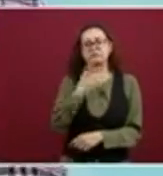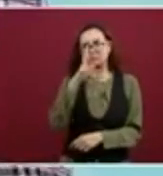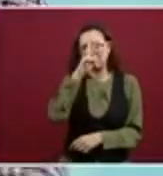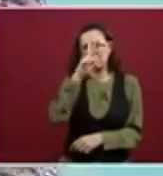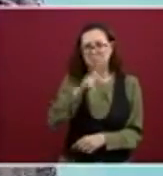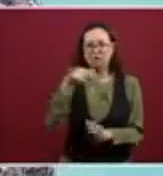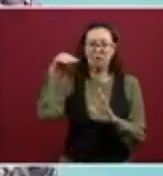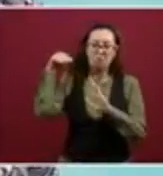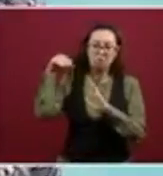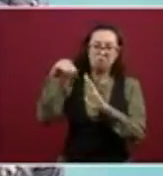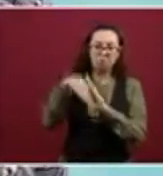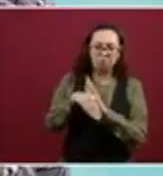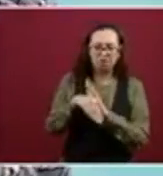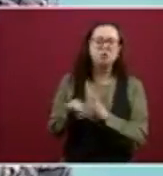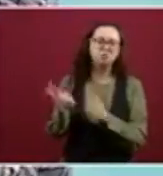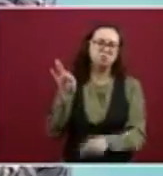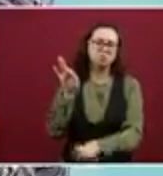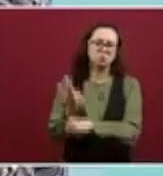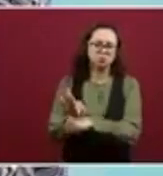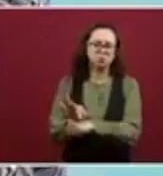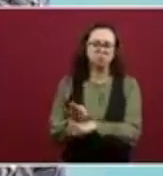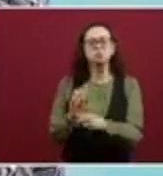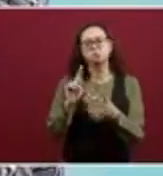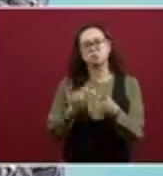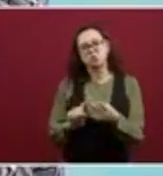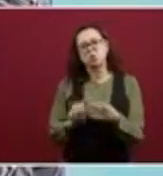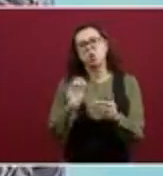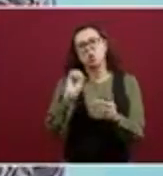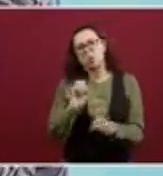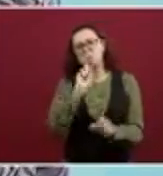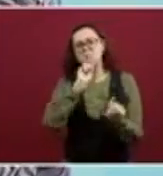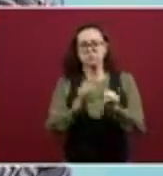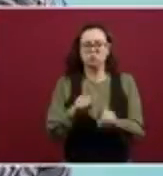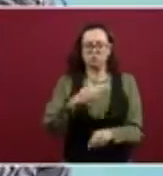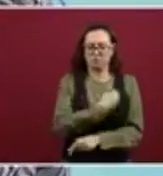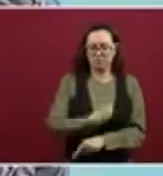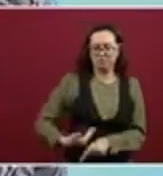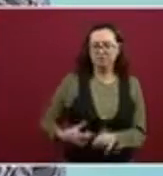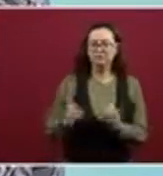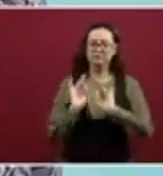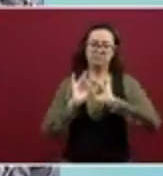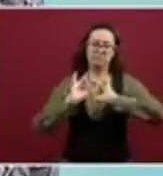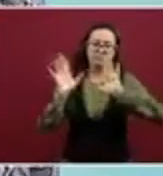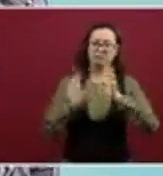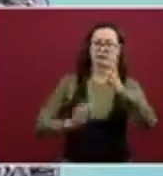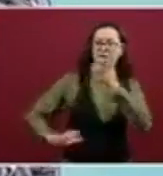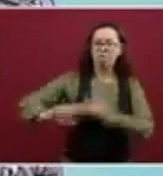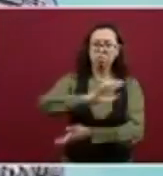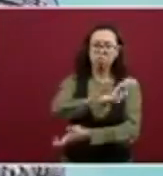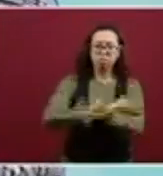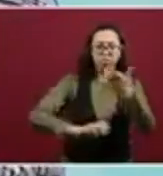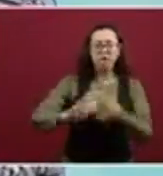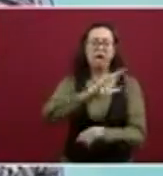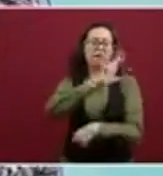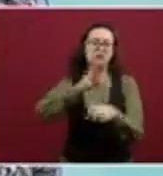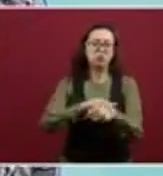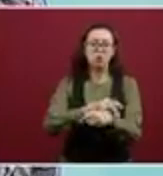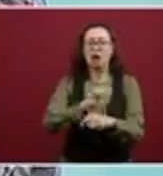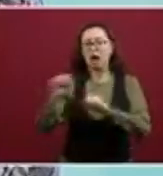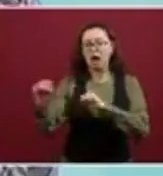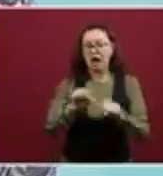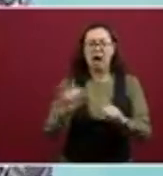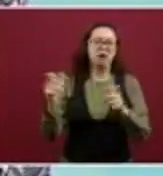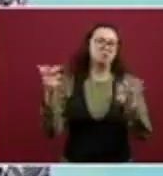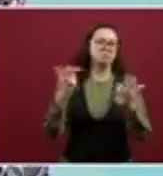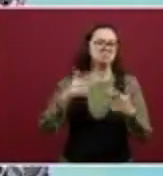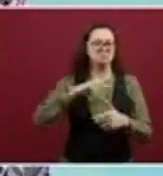el Ejecutivo promueve sus decretos en esta materia, en casos de catástrofes sufridas por fenómenos meteorológicos,